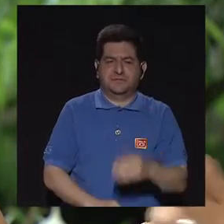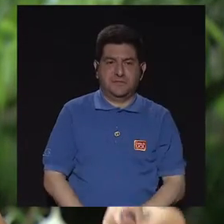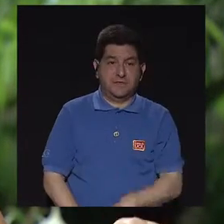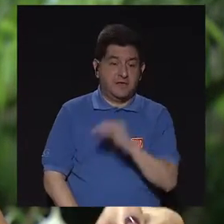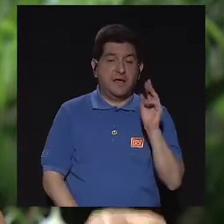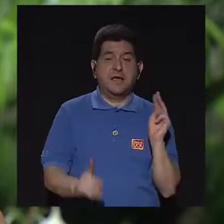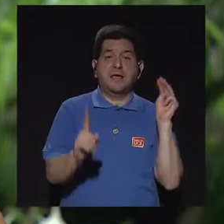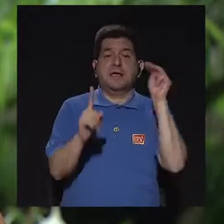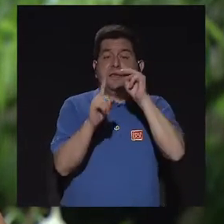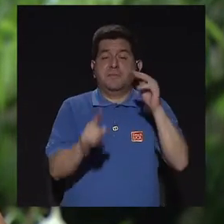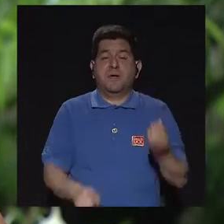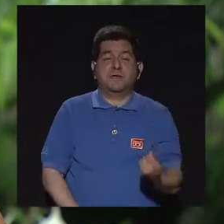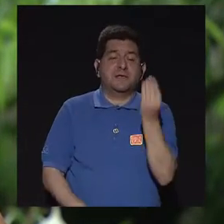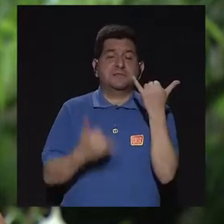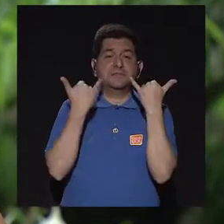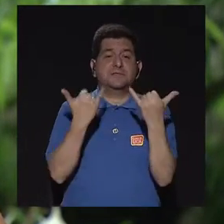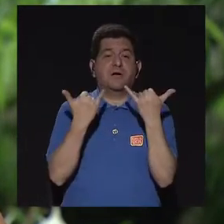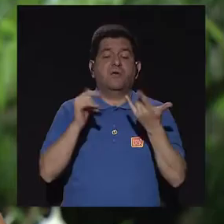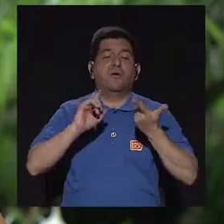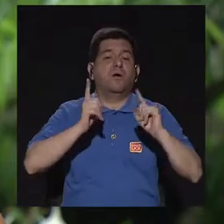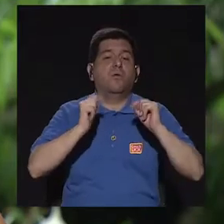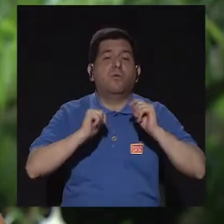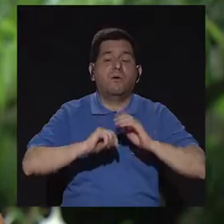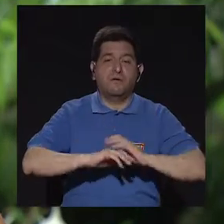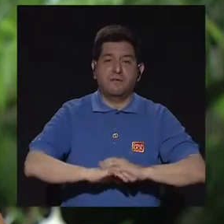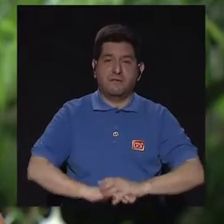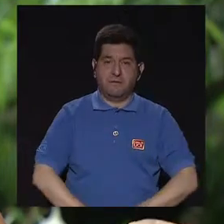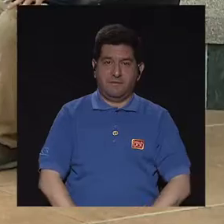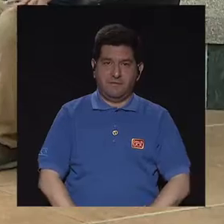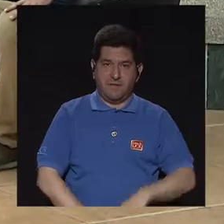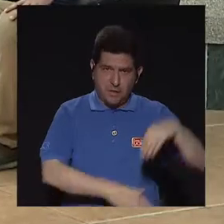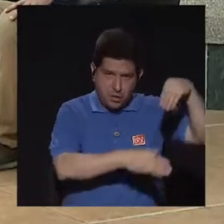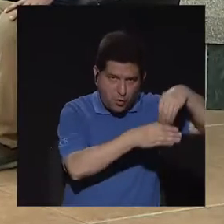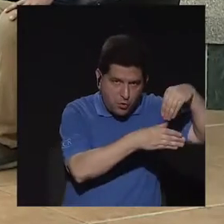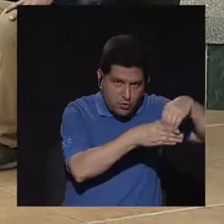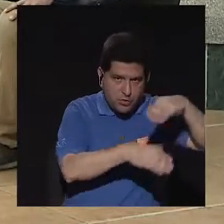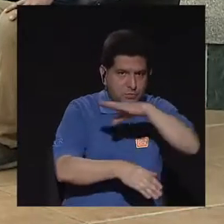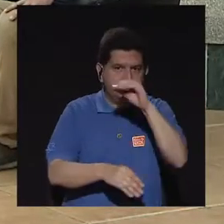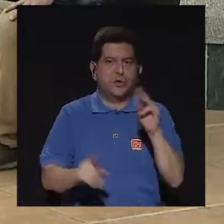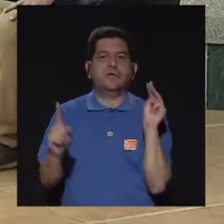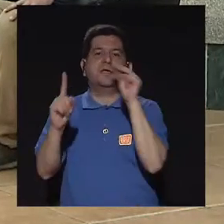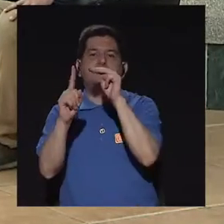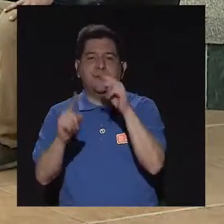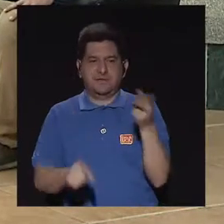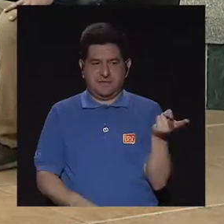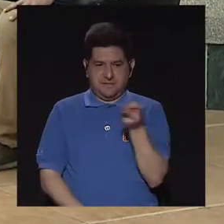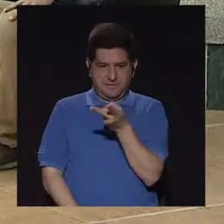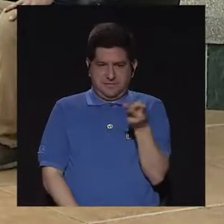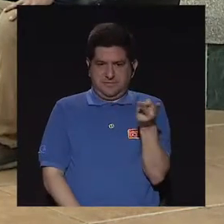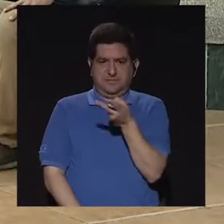¿Y cuáles son las metas de los jóvenes actualmente? Aportes y metas.